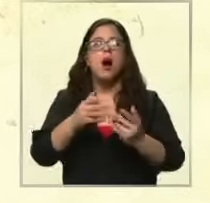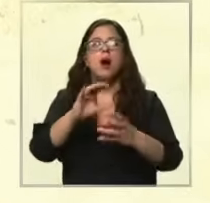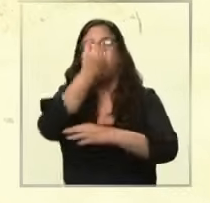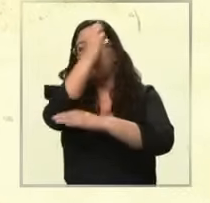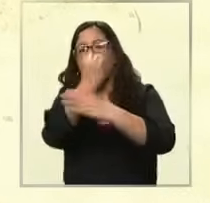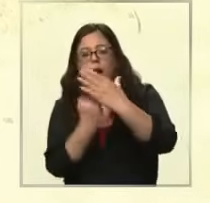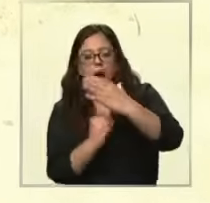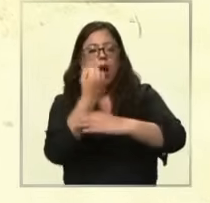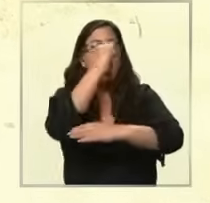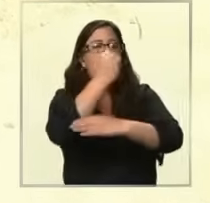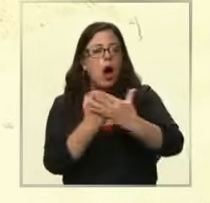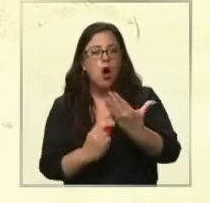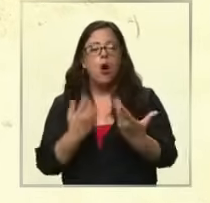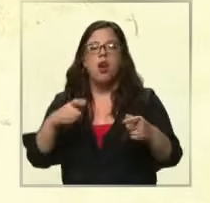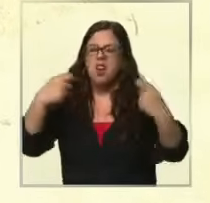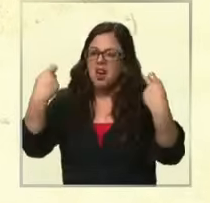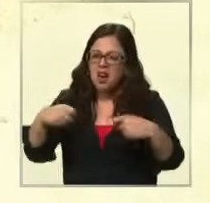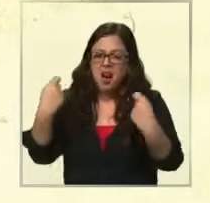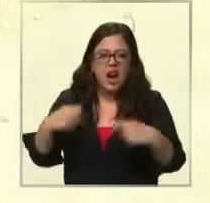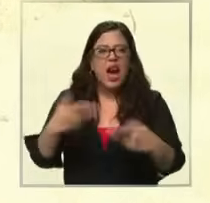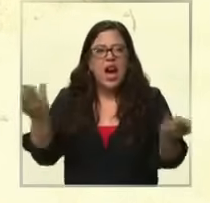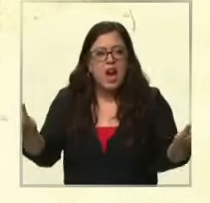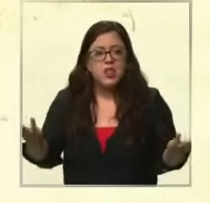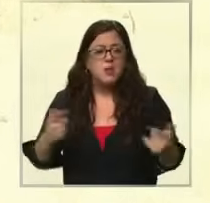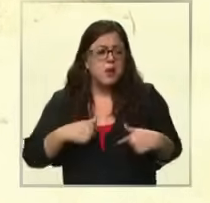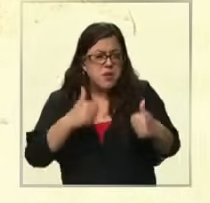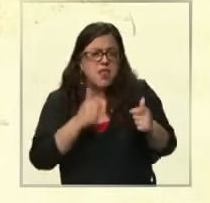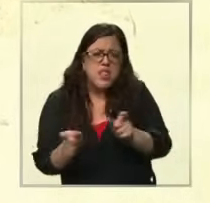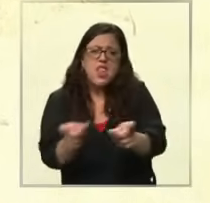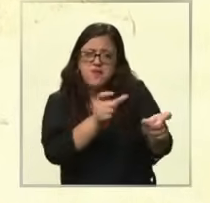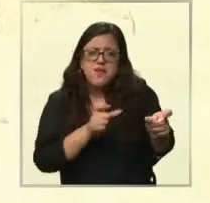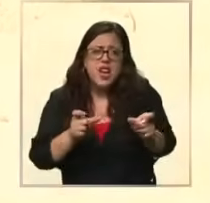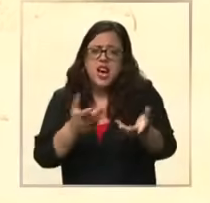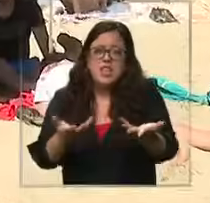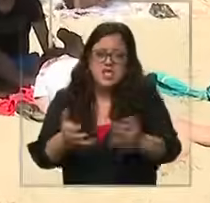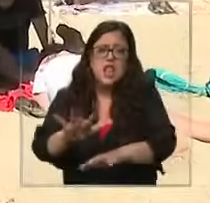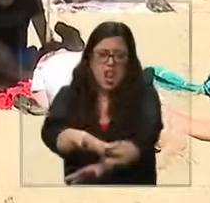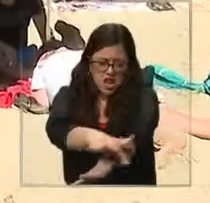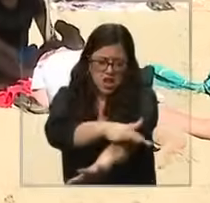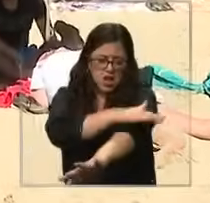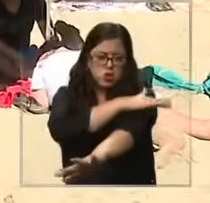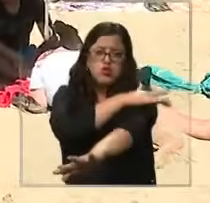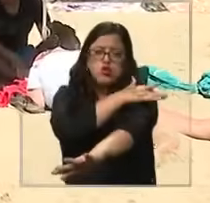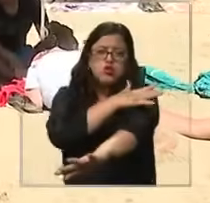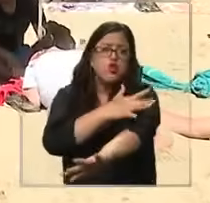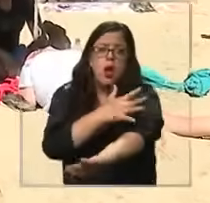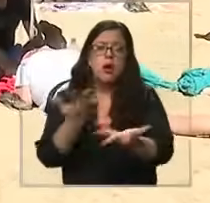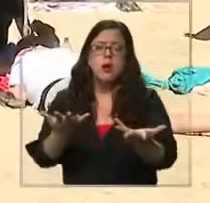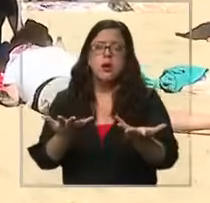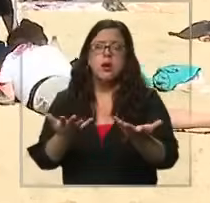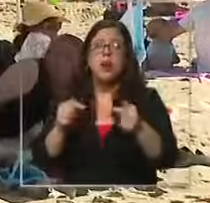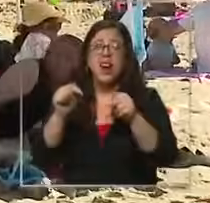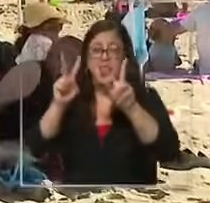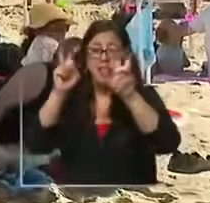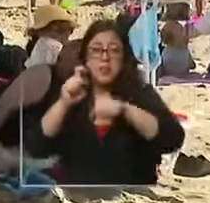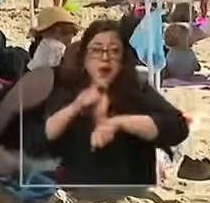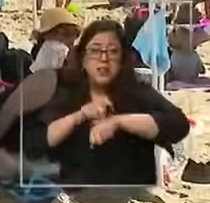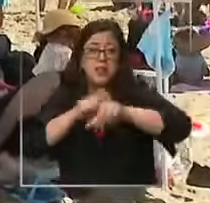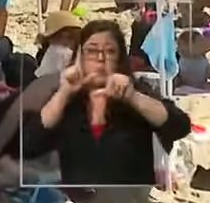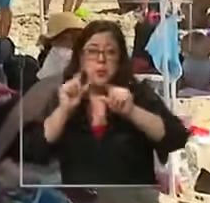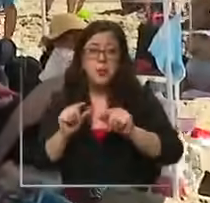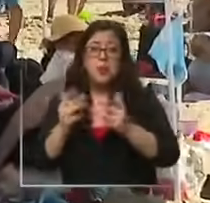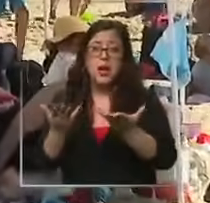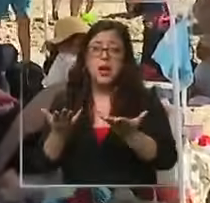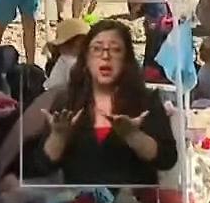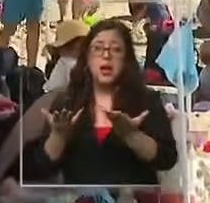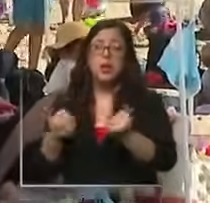hay que sacar los gastos. Me parece bien que fiscalicen todo el litoral. En pocos minutos de fiscalización, las